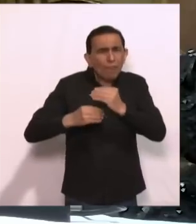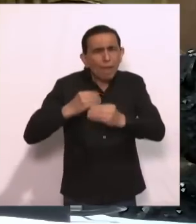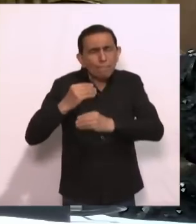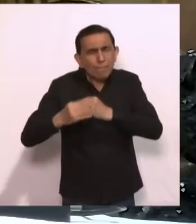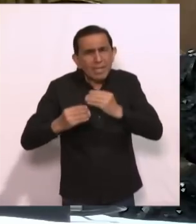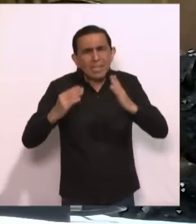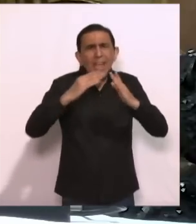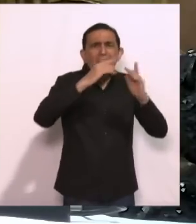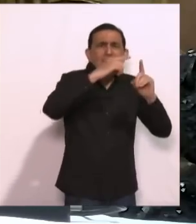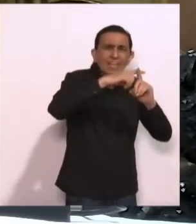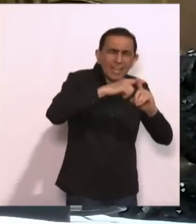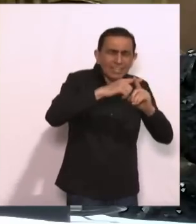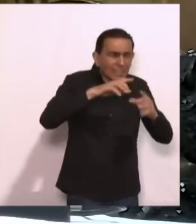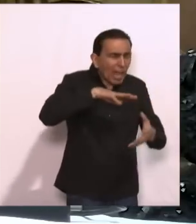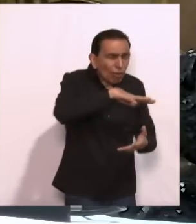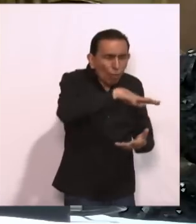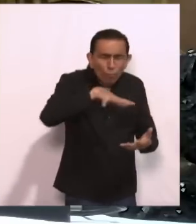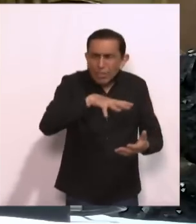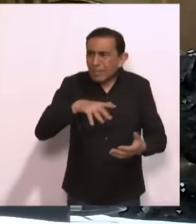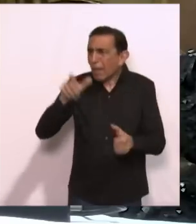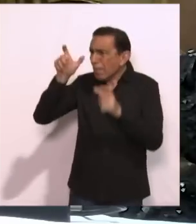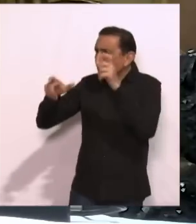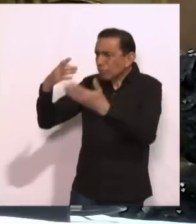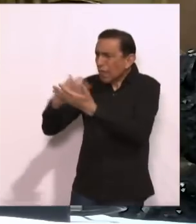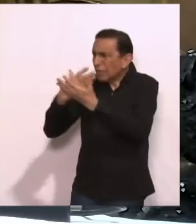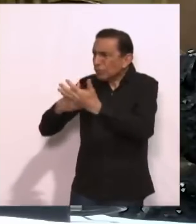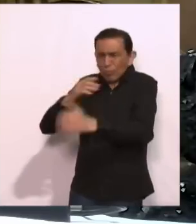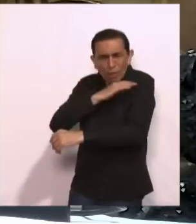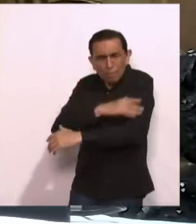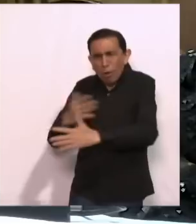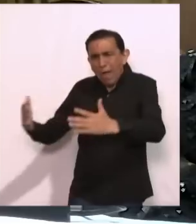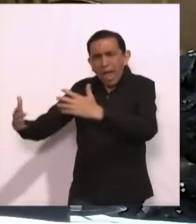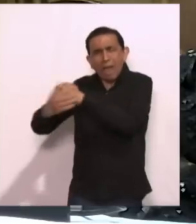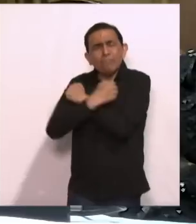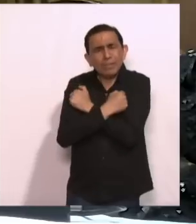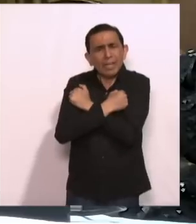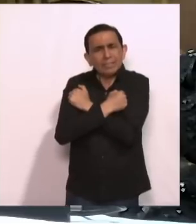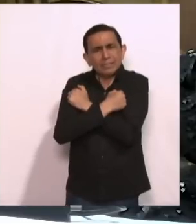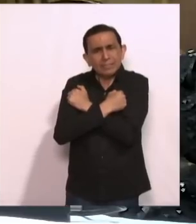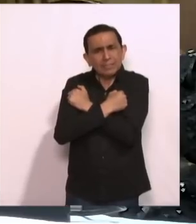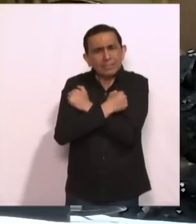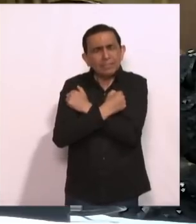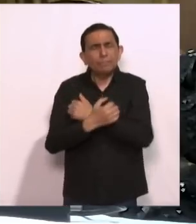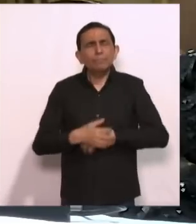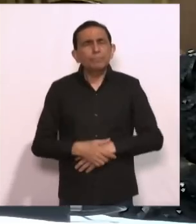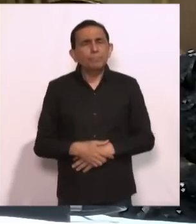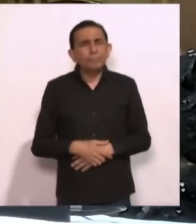seamos iglesia, seamos comunidad que abrace el dolor de las hermanas y los